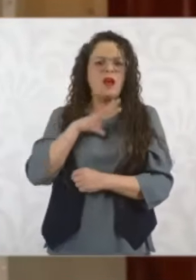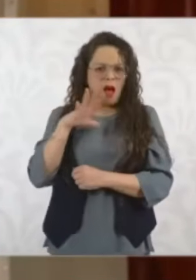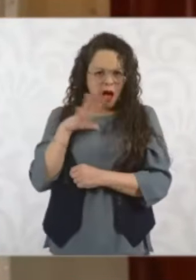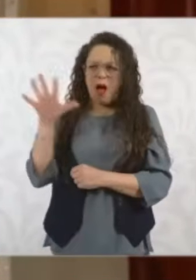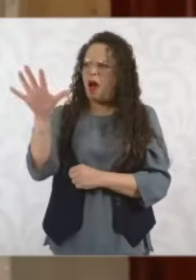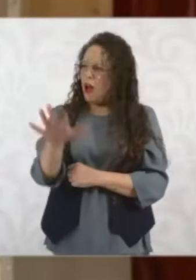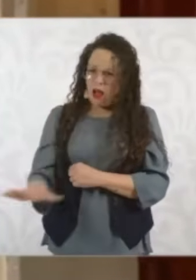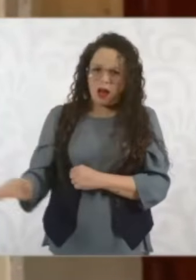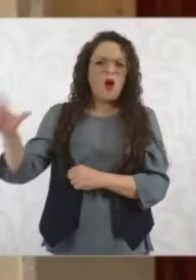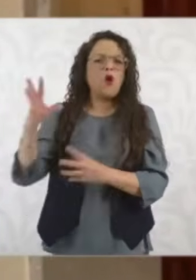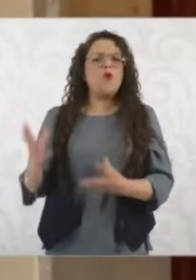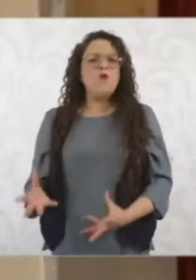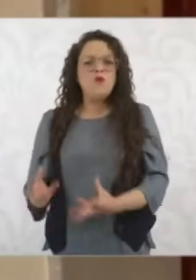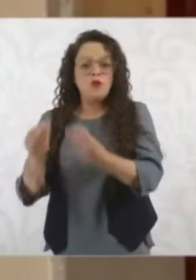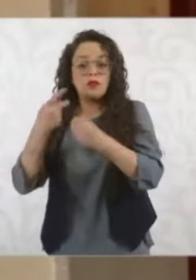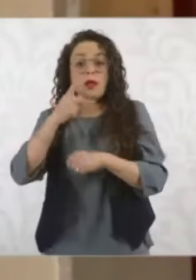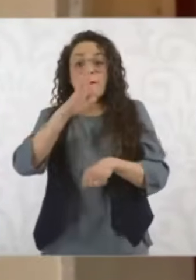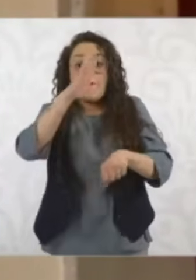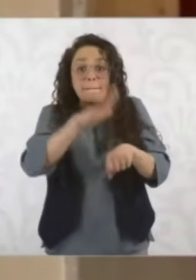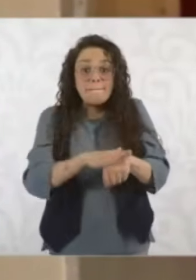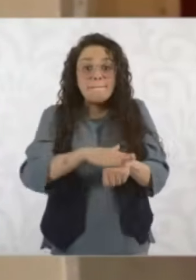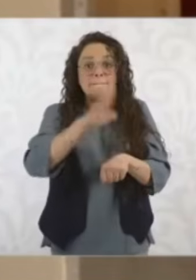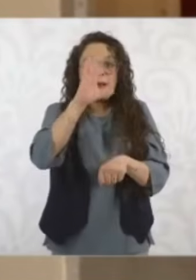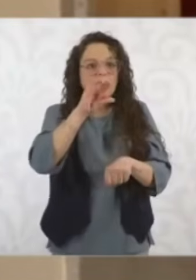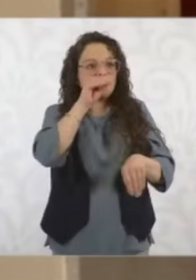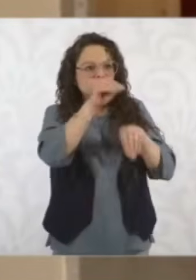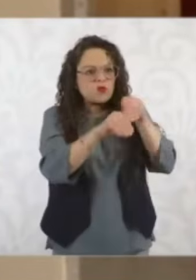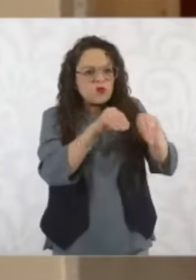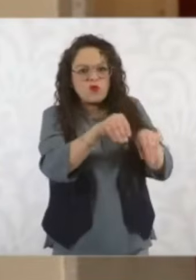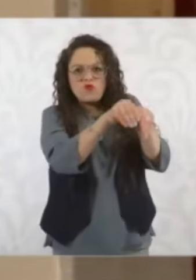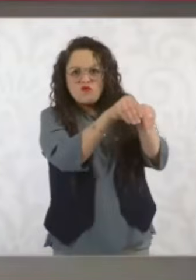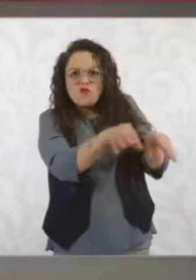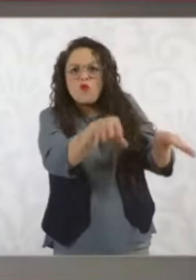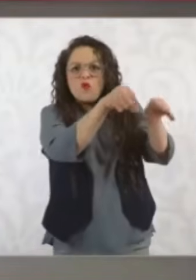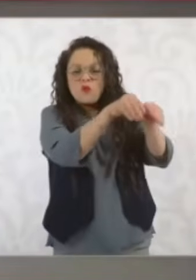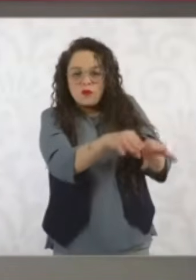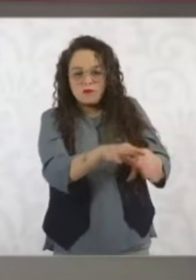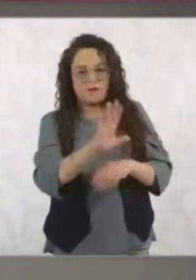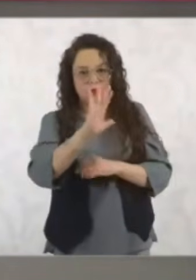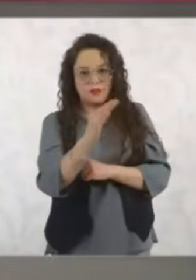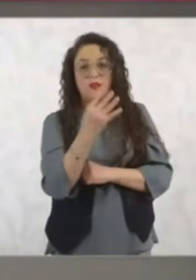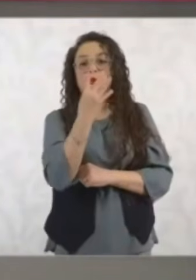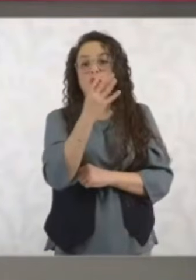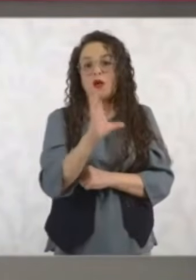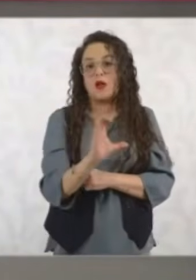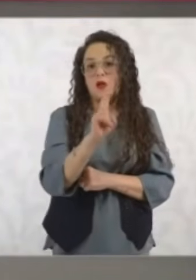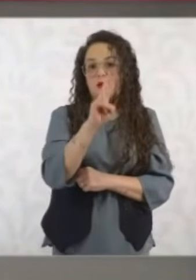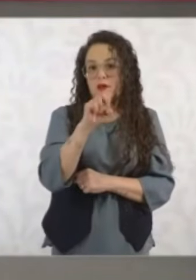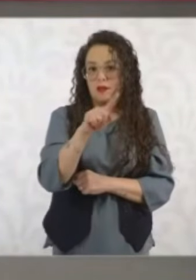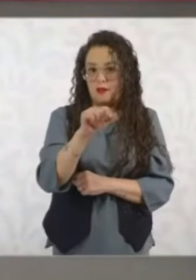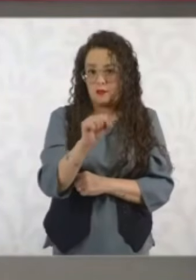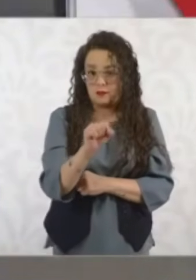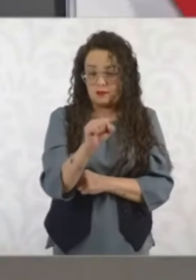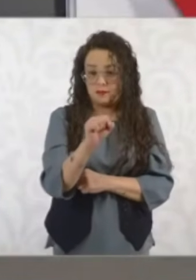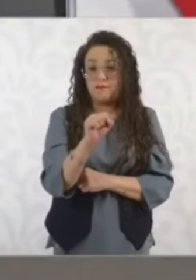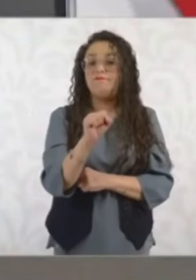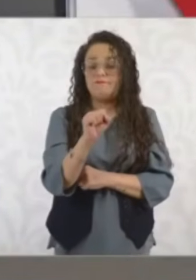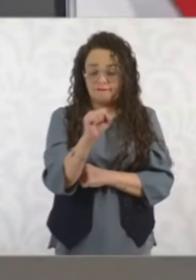alcance y las que tienen mayor actividad dentro de esta red son 54 cuentas.